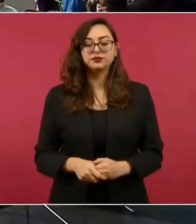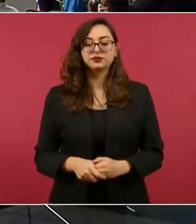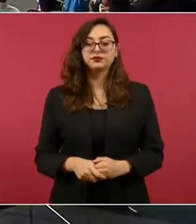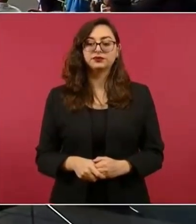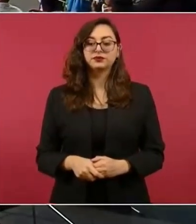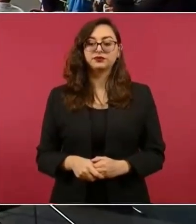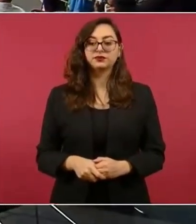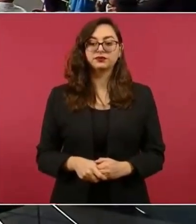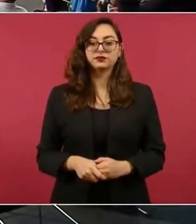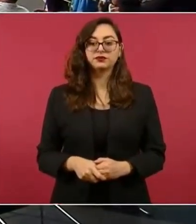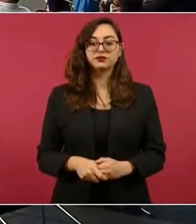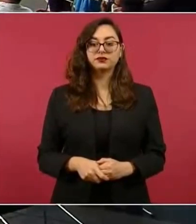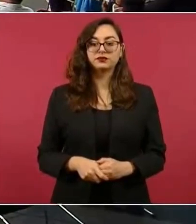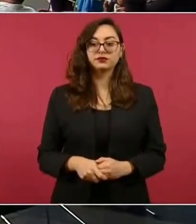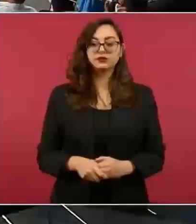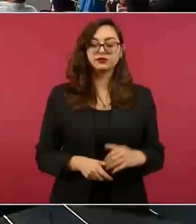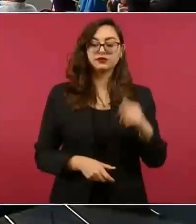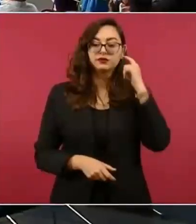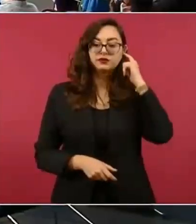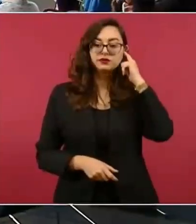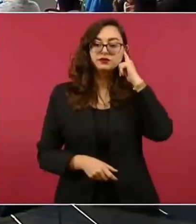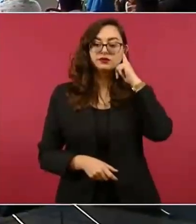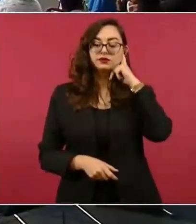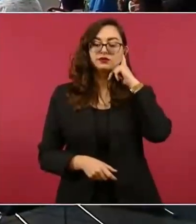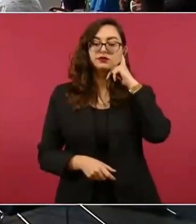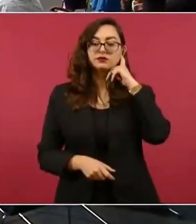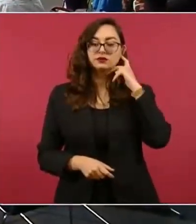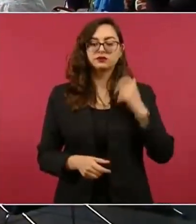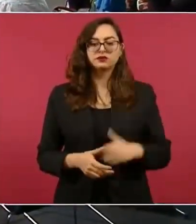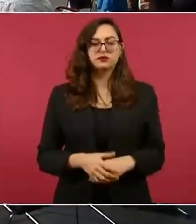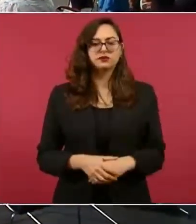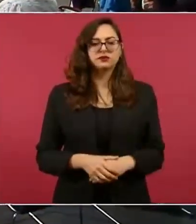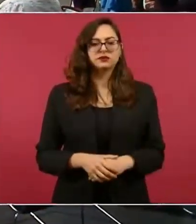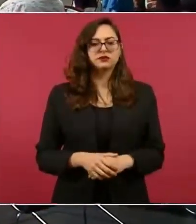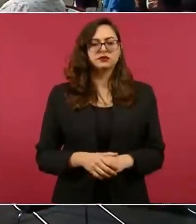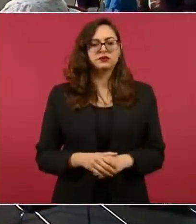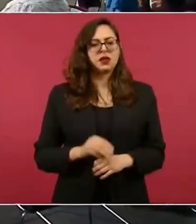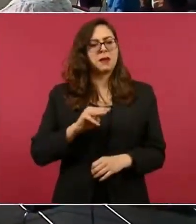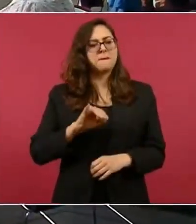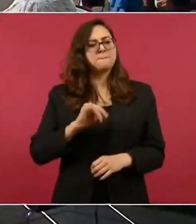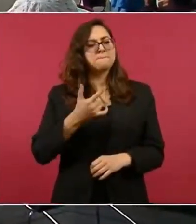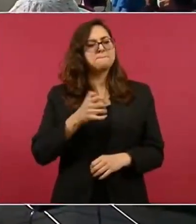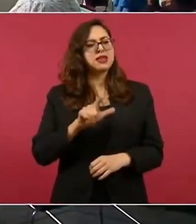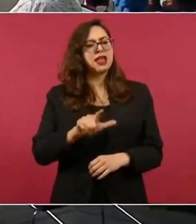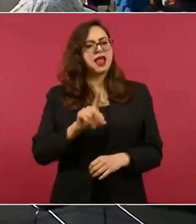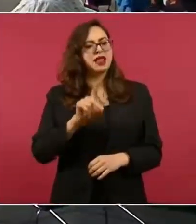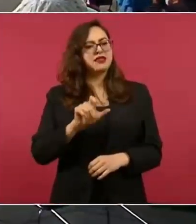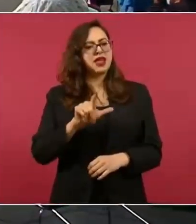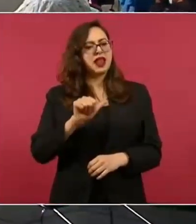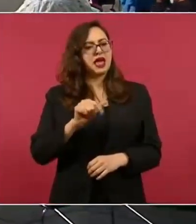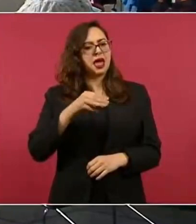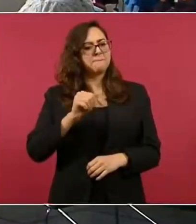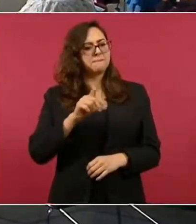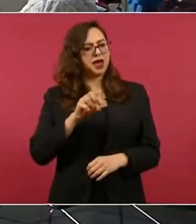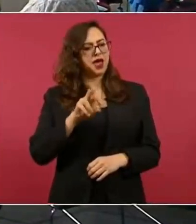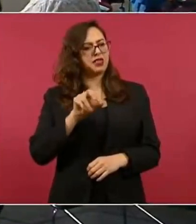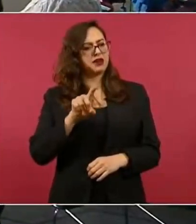Miguel de la Madrid, o el de la Madrid, ¿es del PRI? Sí, O sea, que ese